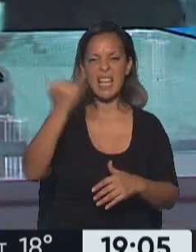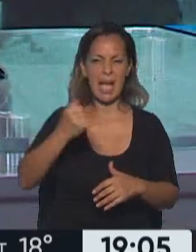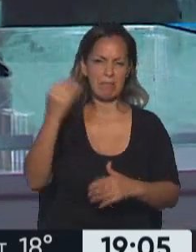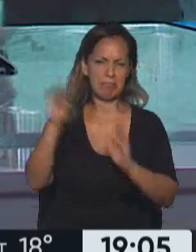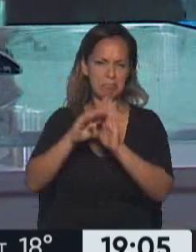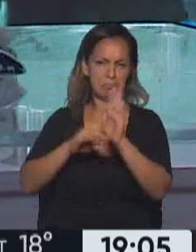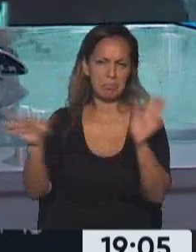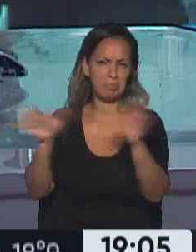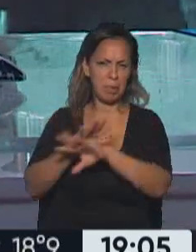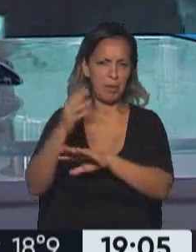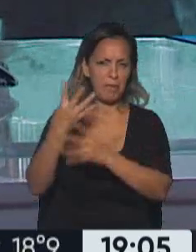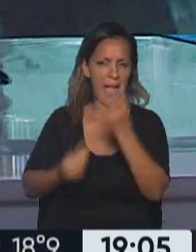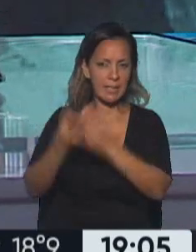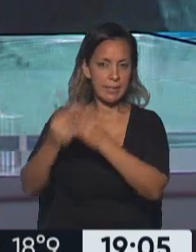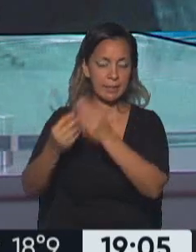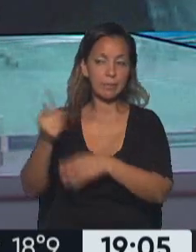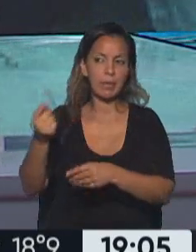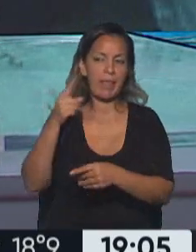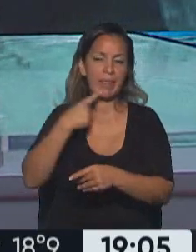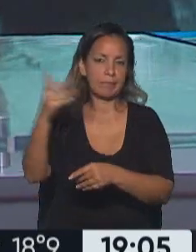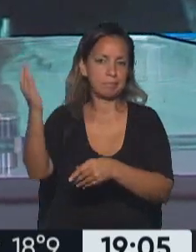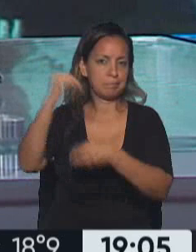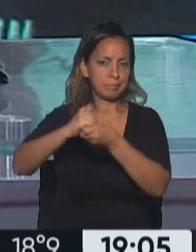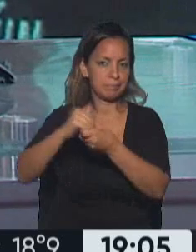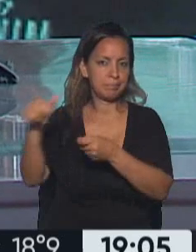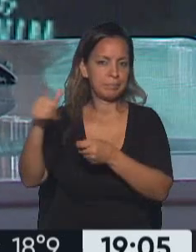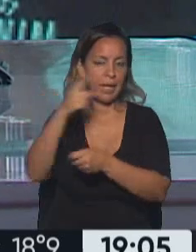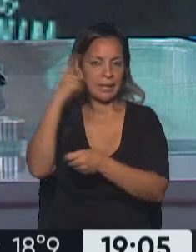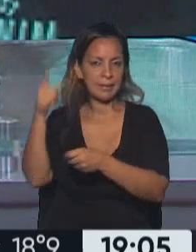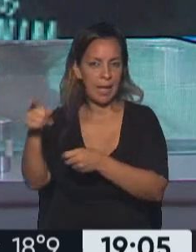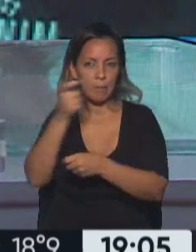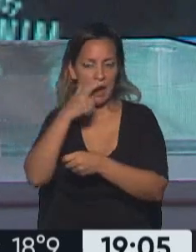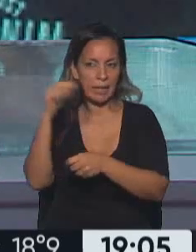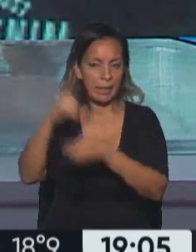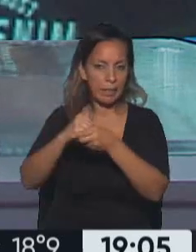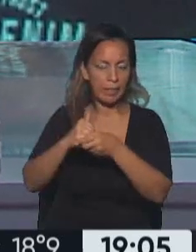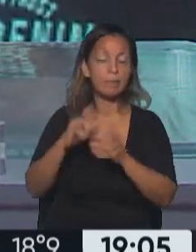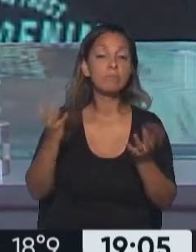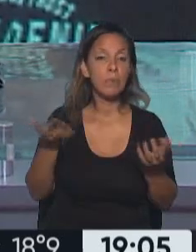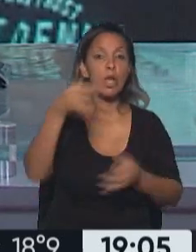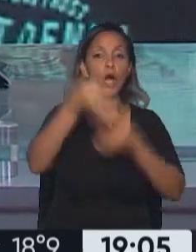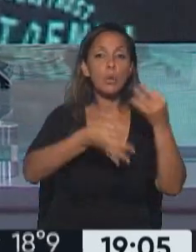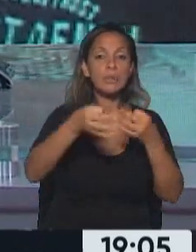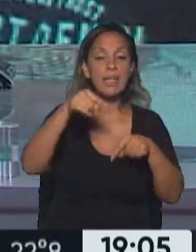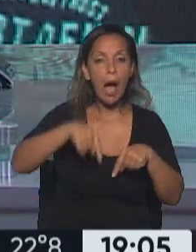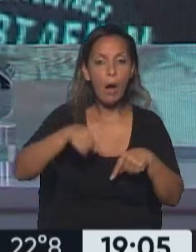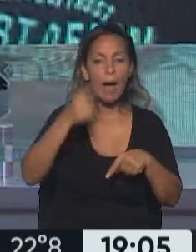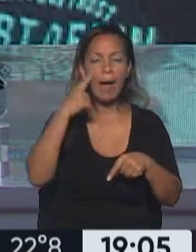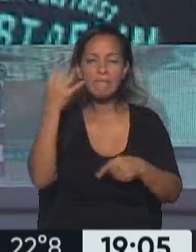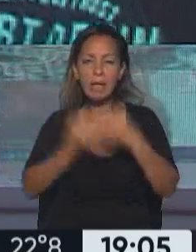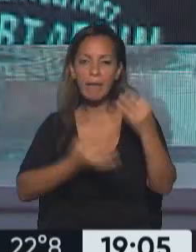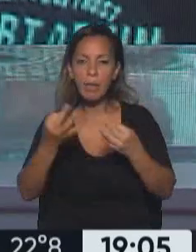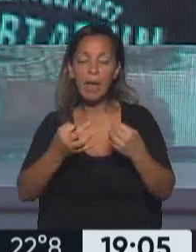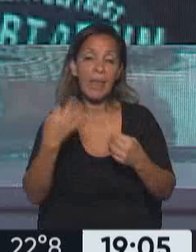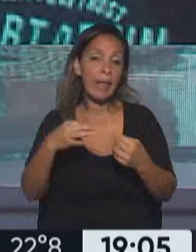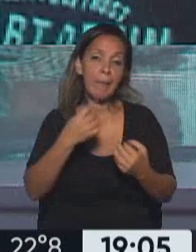había sido apropiada. Bueno, finalmente la justicia está evaluando lo que investigó la fiscal Boquín y deberá rechazar